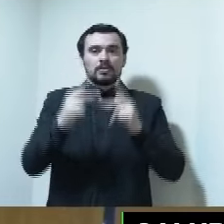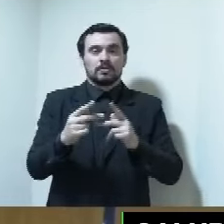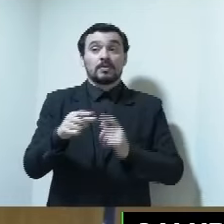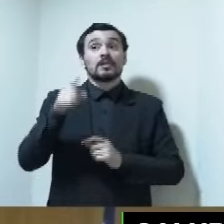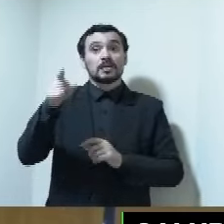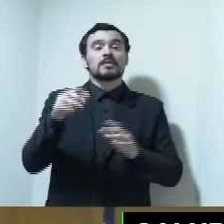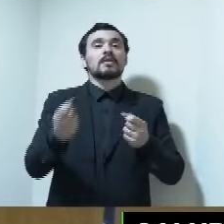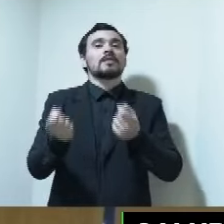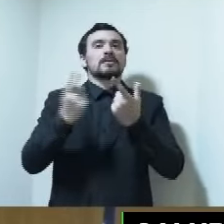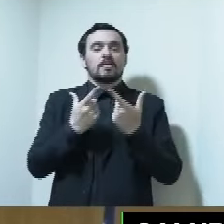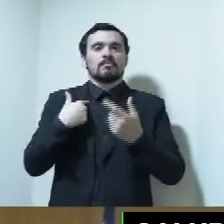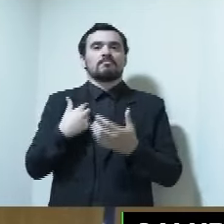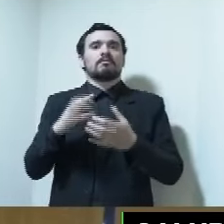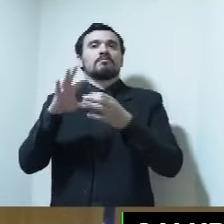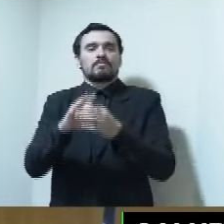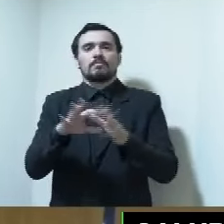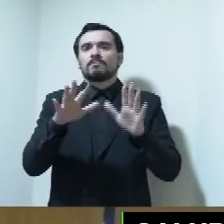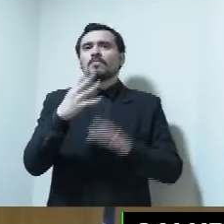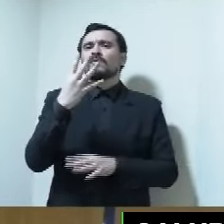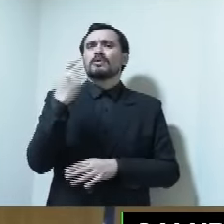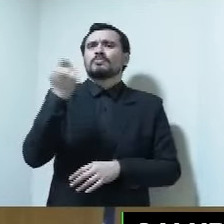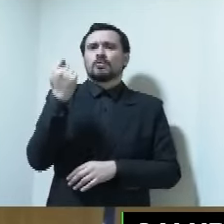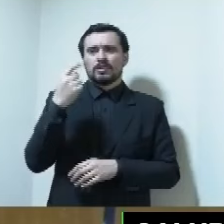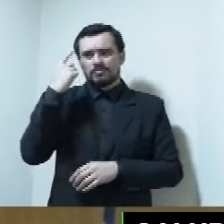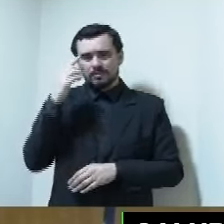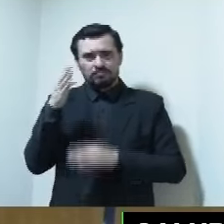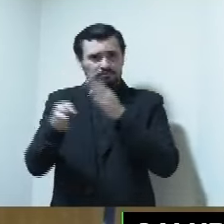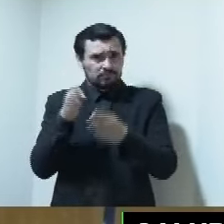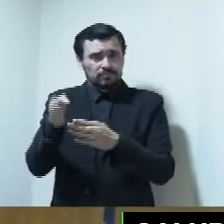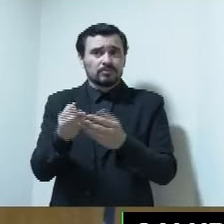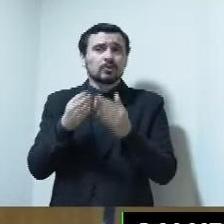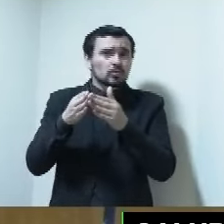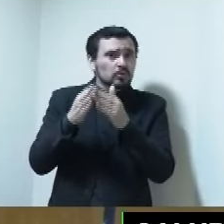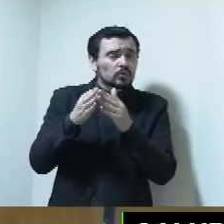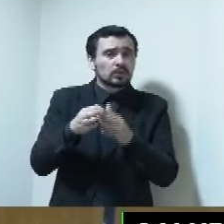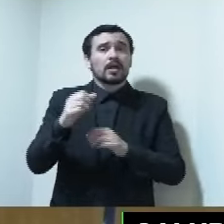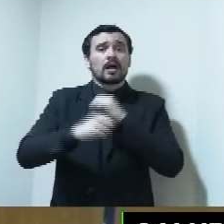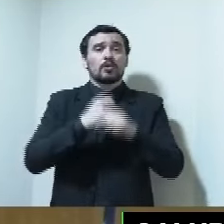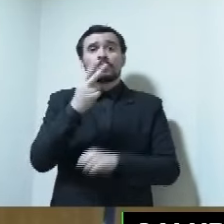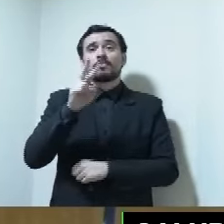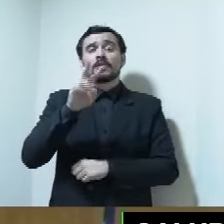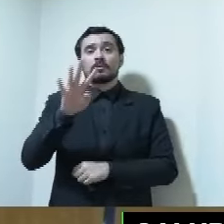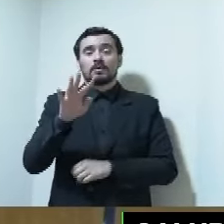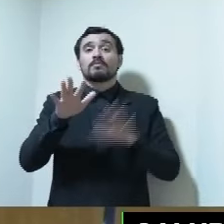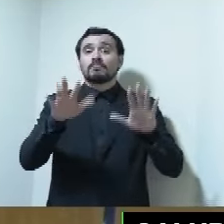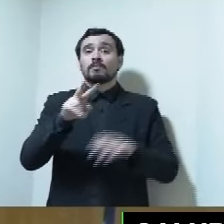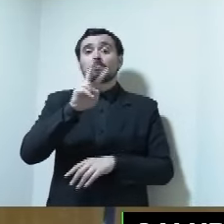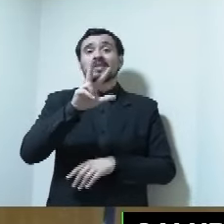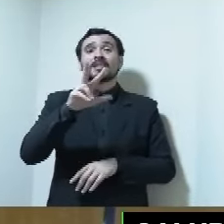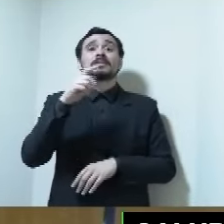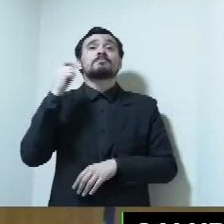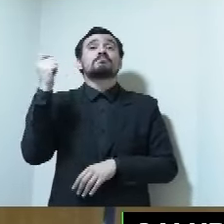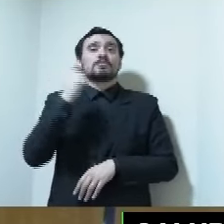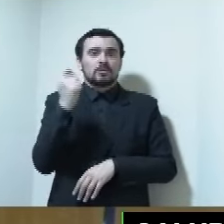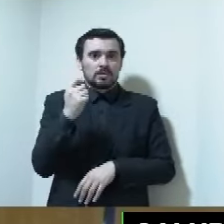ha permitido registrar más de 4 millones de consultas en el año 2024, sumando un total de más de 23 millones desde